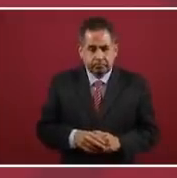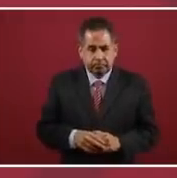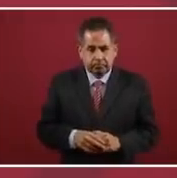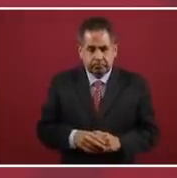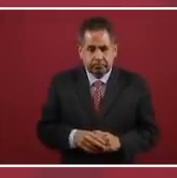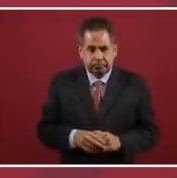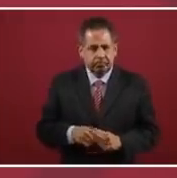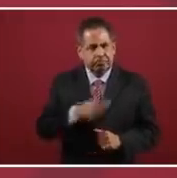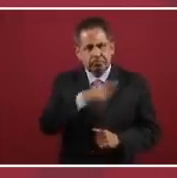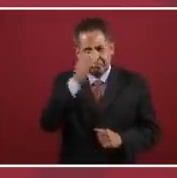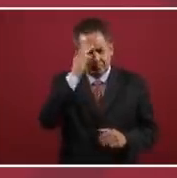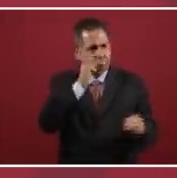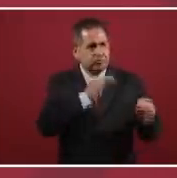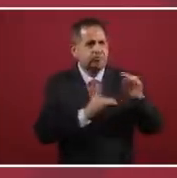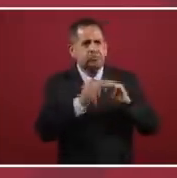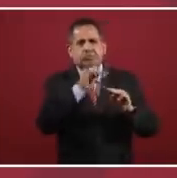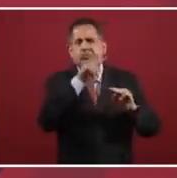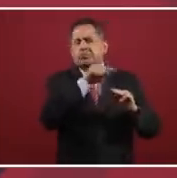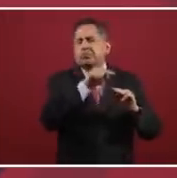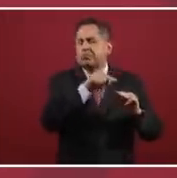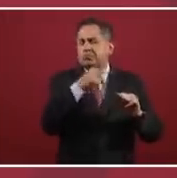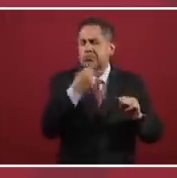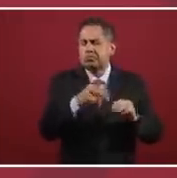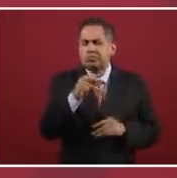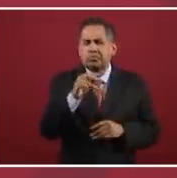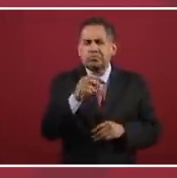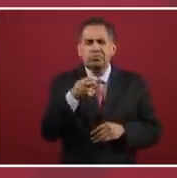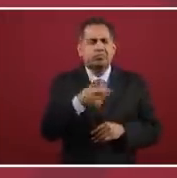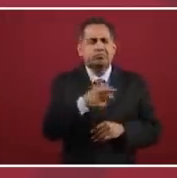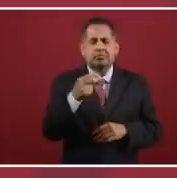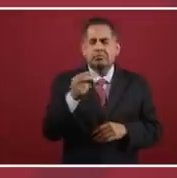con el Cerro de San Pedro.